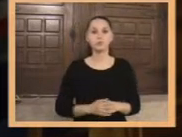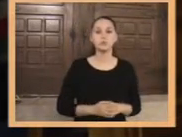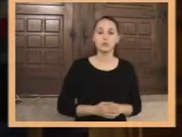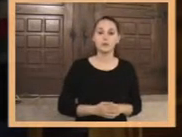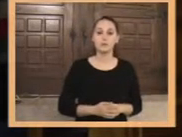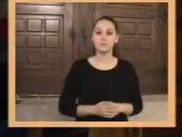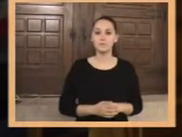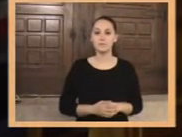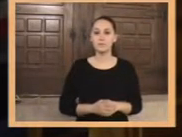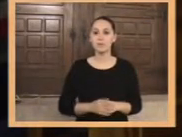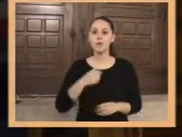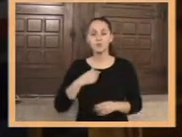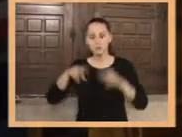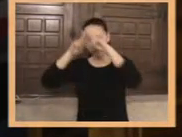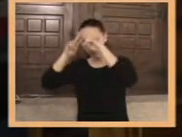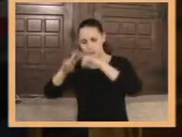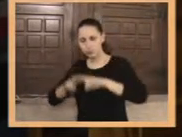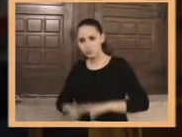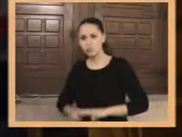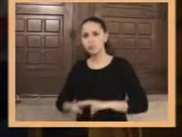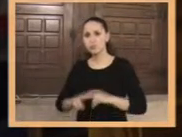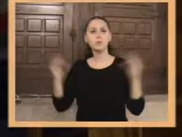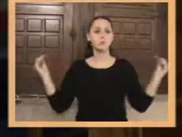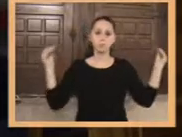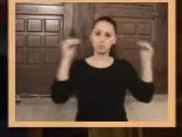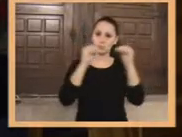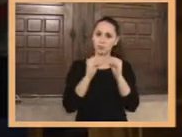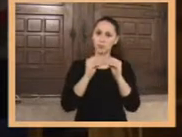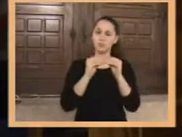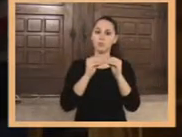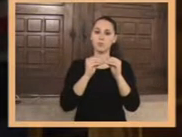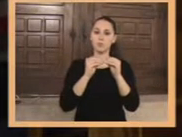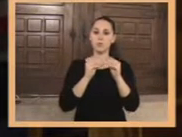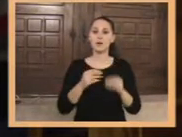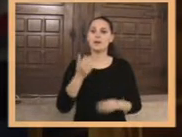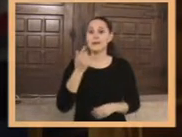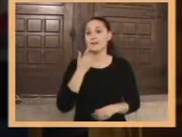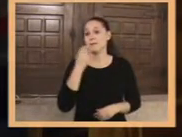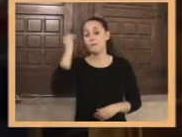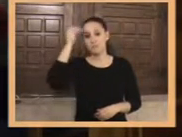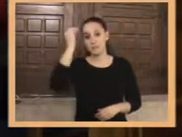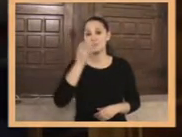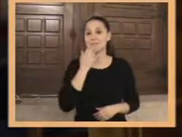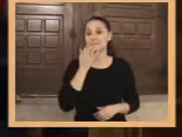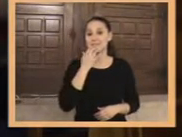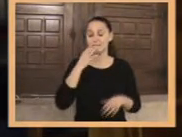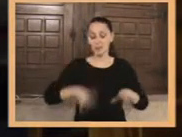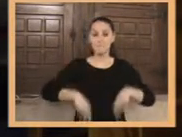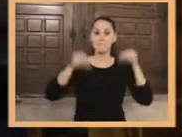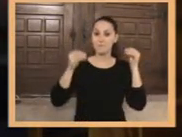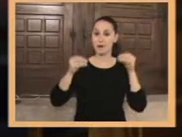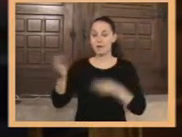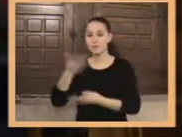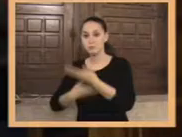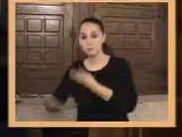pertinentes y a nuestros servicios legales y ambos coinciden en el mismo dictamen. Si se solicita el Palacio del Arcediano con un proyecto para que